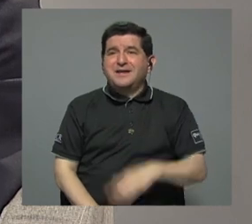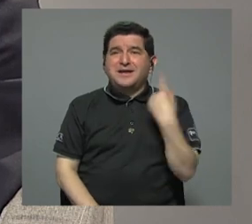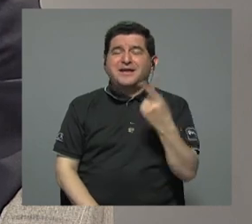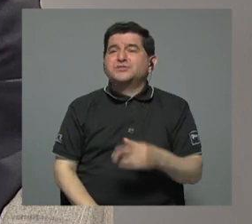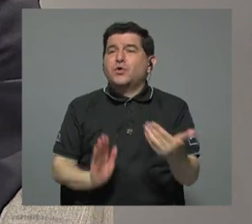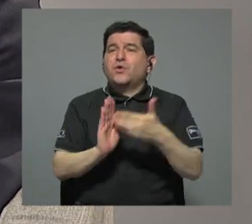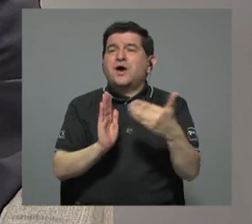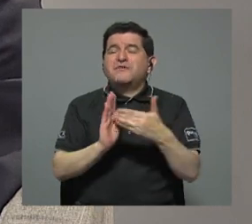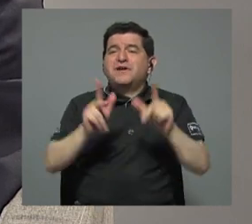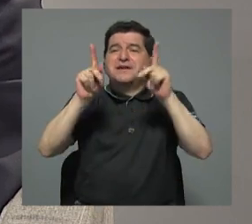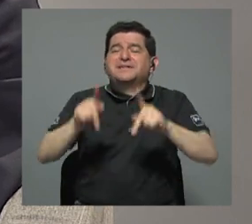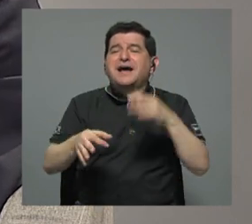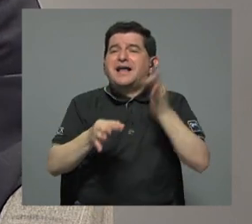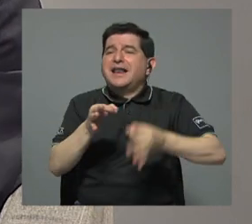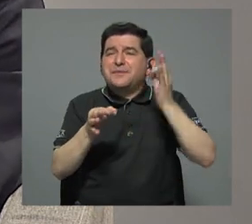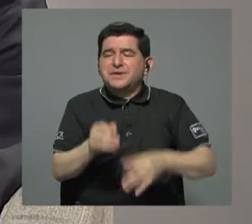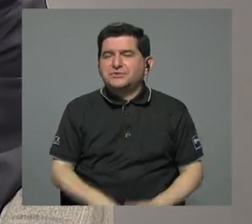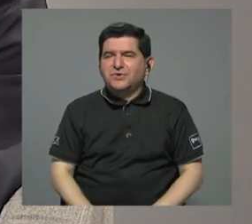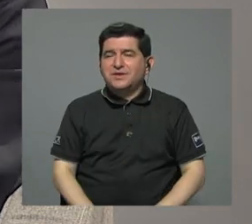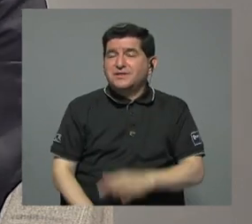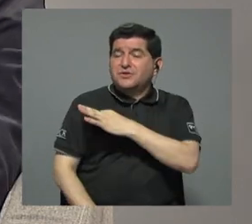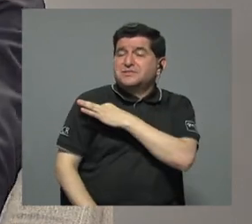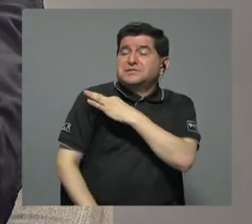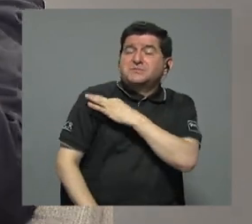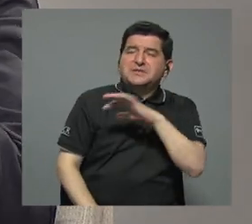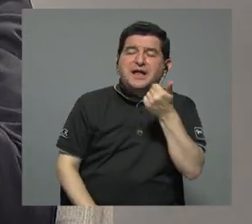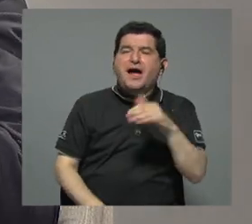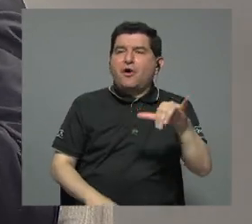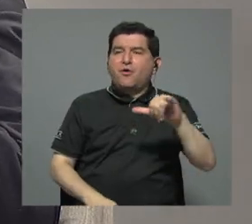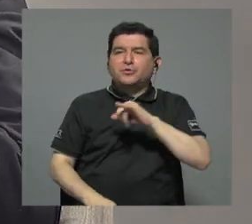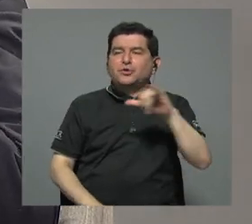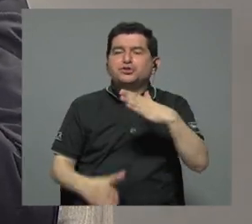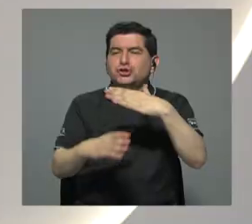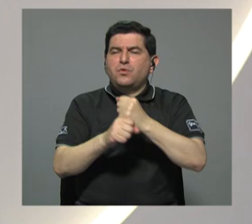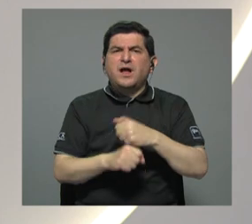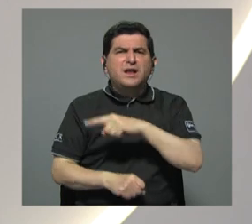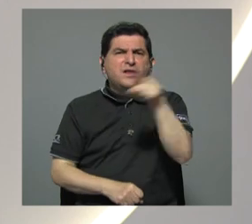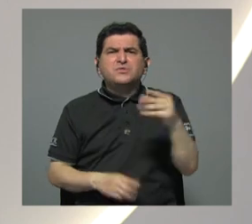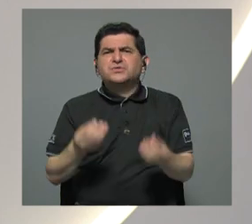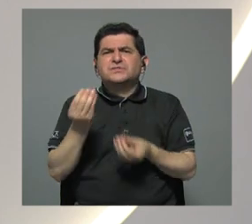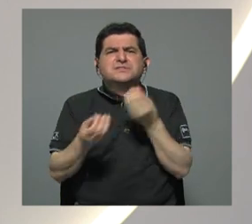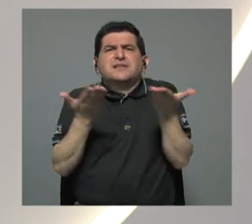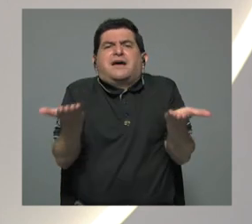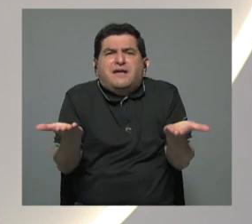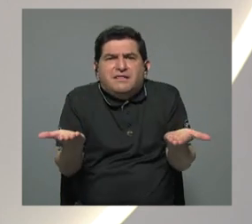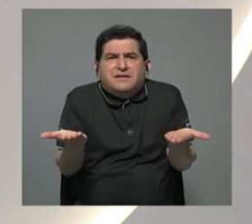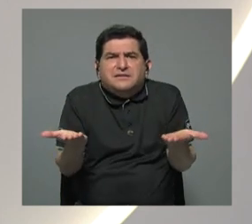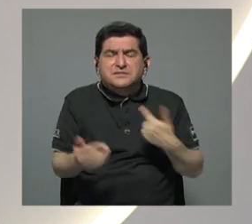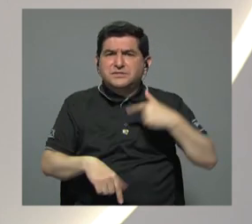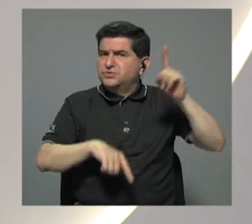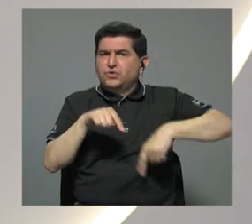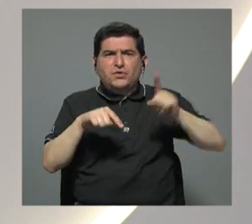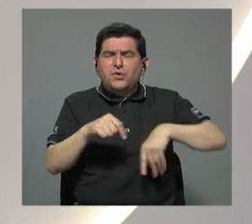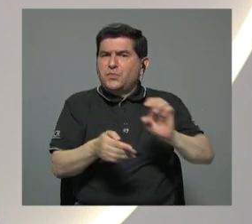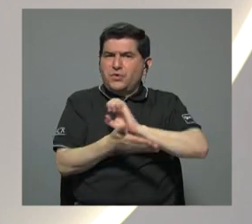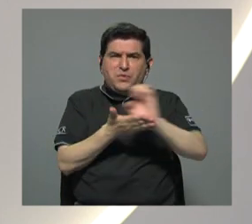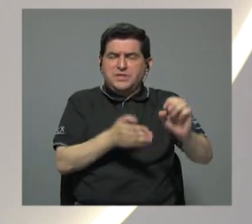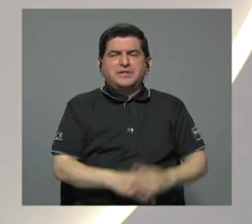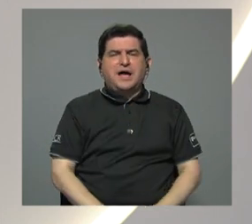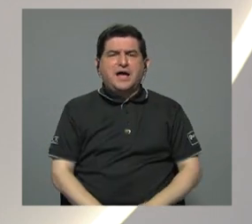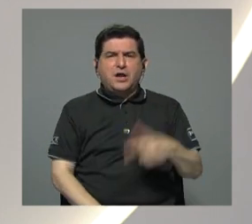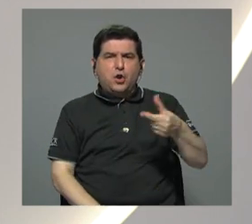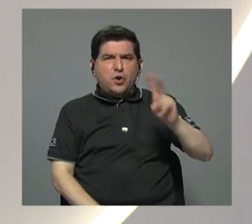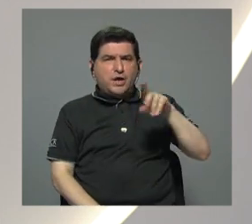descalzo y eso no puede ser progreso es una invitación a que otro delincan con lo que van a hacer ustedes cuando la vamos a ver no puedo evitar doña gloria porque